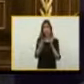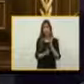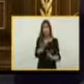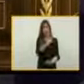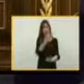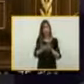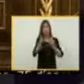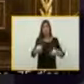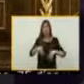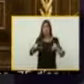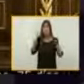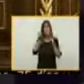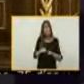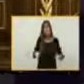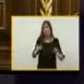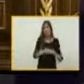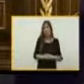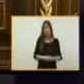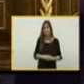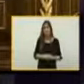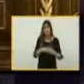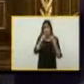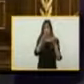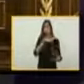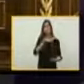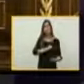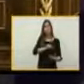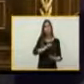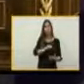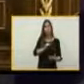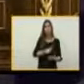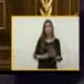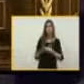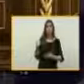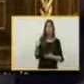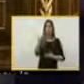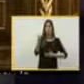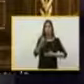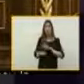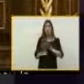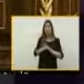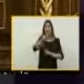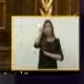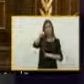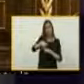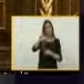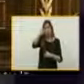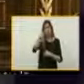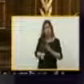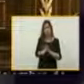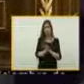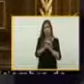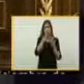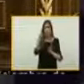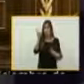país en fin, menos doctrinario políticamente, se podría producir un acuerdo en el cual Podemos se